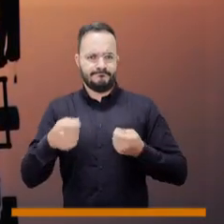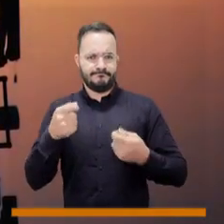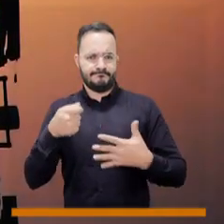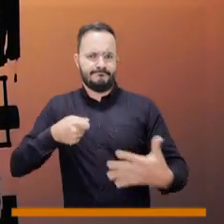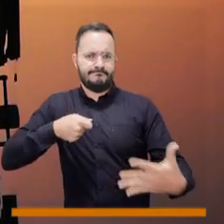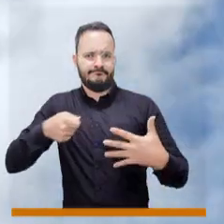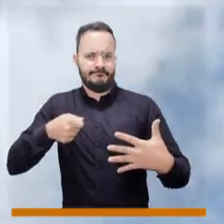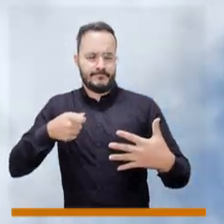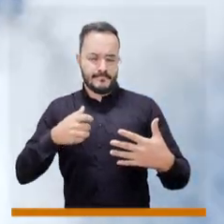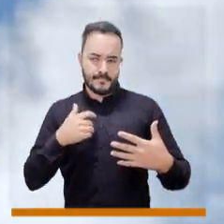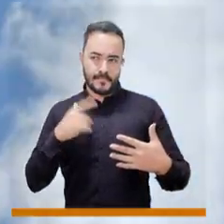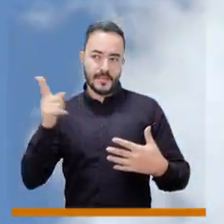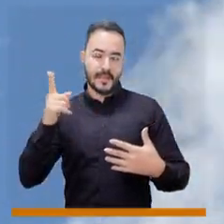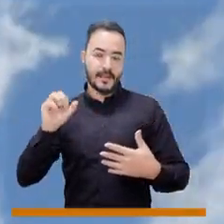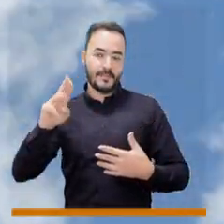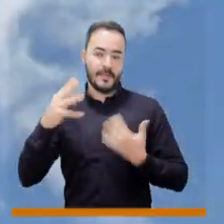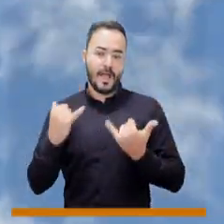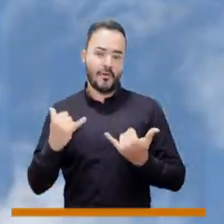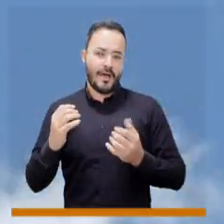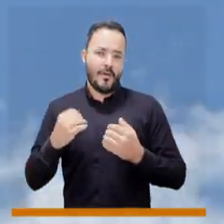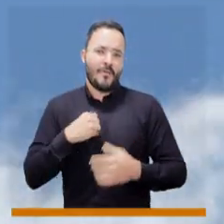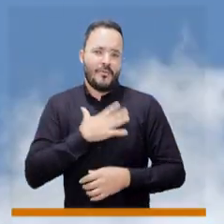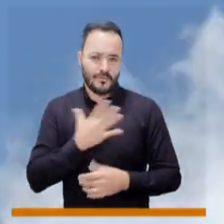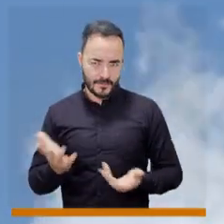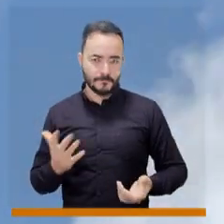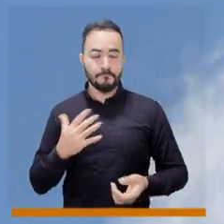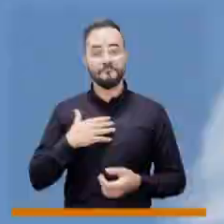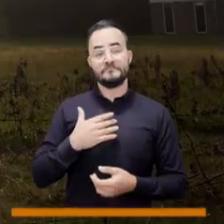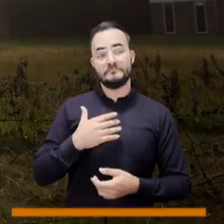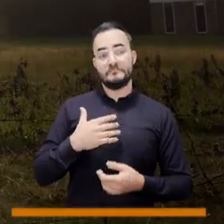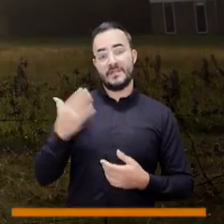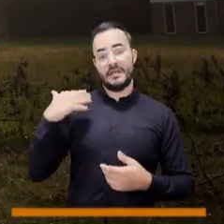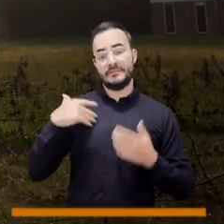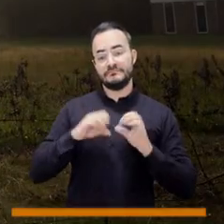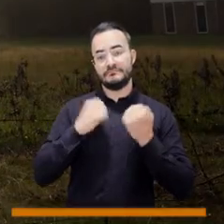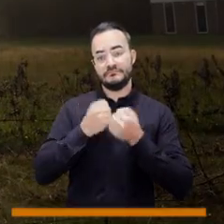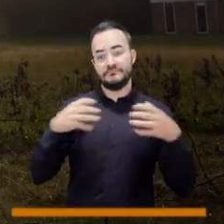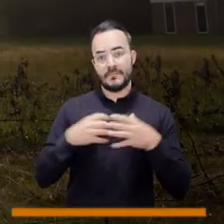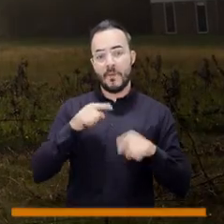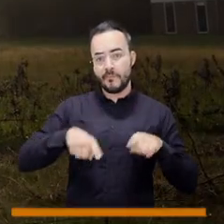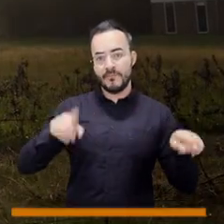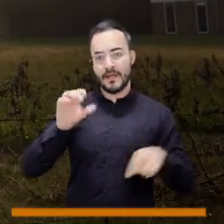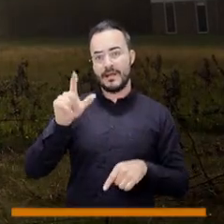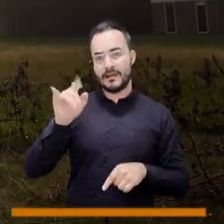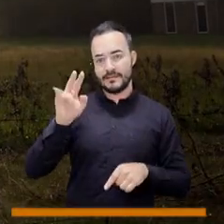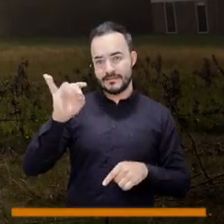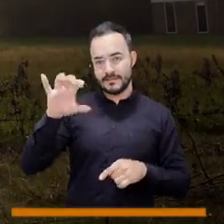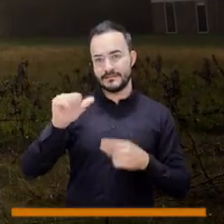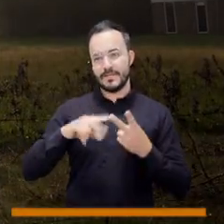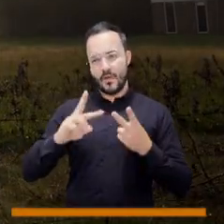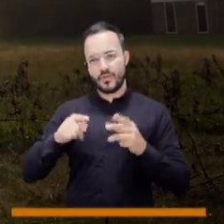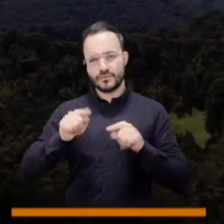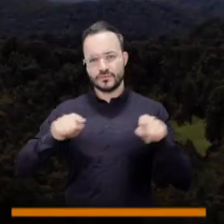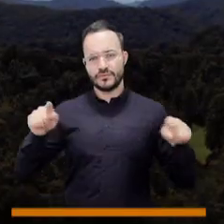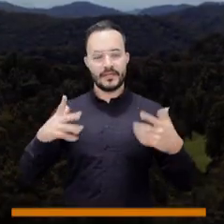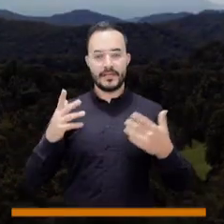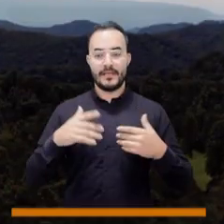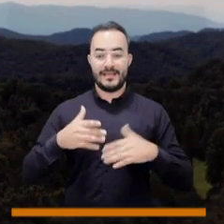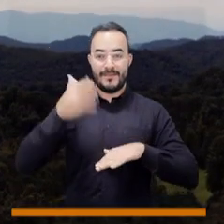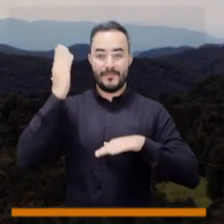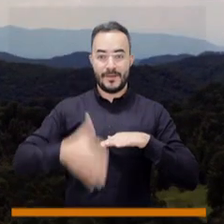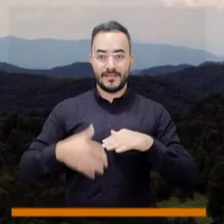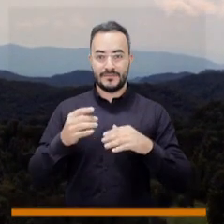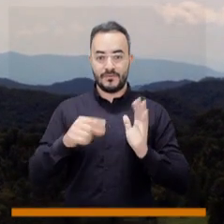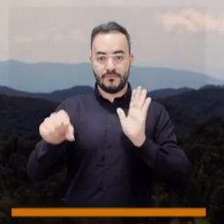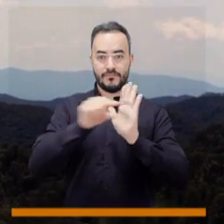hacer la capitalización. Y estoy de acuerdo, además, fue una propuesta que nosotros mismos desde el Consejo con la doctora Leticia y otros lanzamos, que se ampliara la cláusula de protección del patrimonio